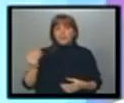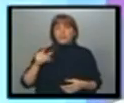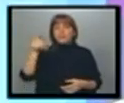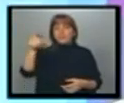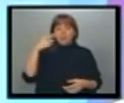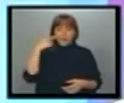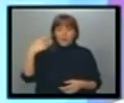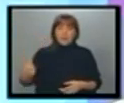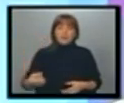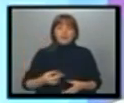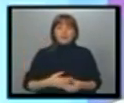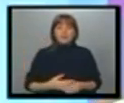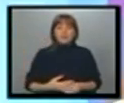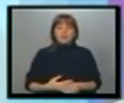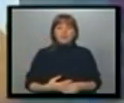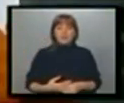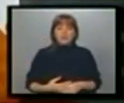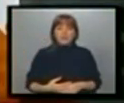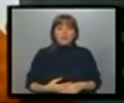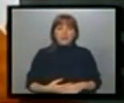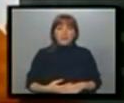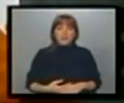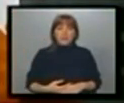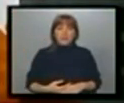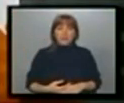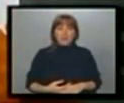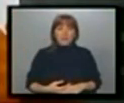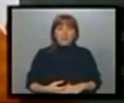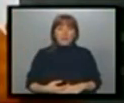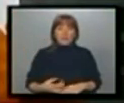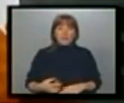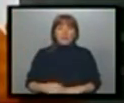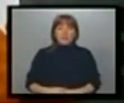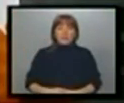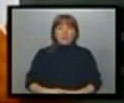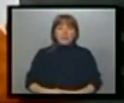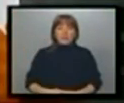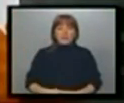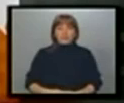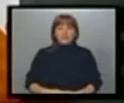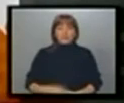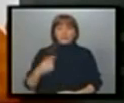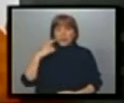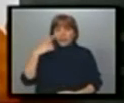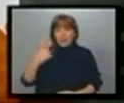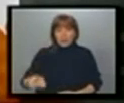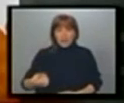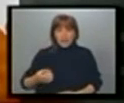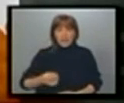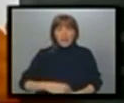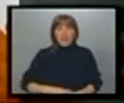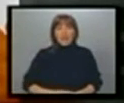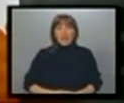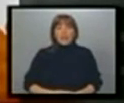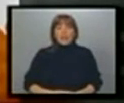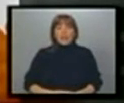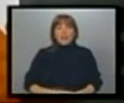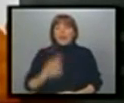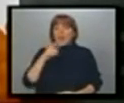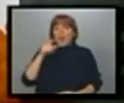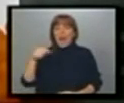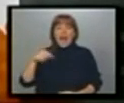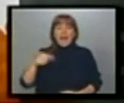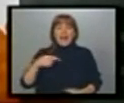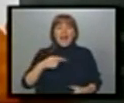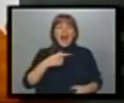vamos con ese detalle. Entonces, obviamente baja el precio del crudo, como decíamos en un ratito, ahí lo tenés en la pantalla, pero tiene una carga impositiva muy fuerte